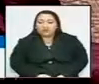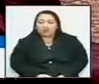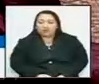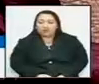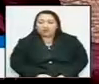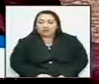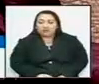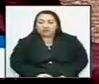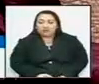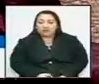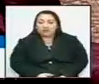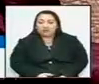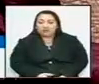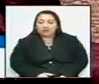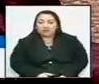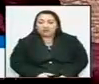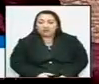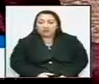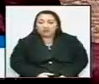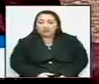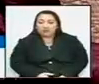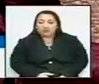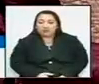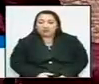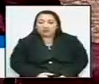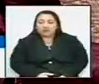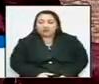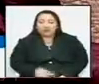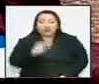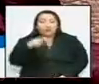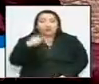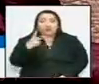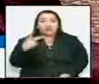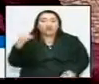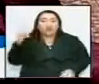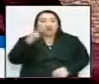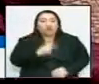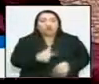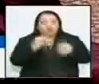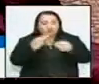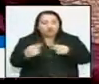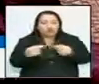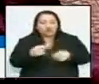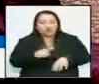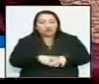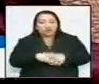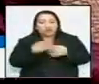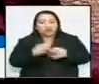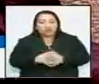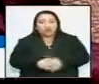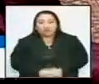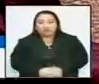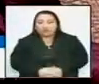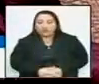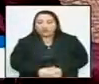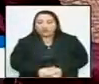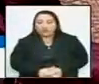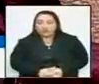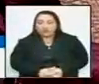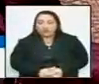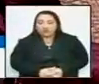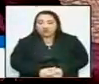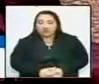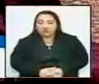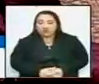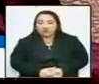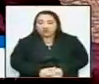extranjero. Necesitamos dos aeropuertos para tener una competencia leal y seguramente segura en un libre mercado en nuestro